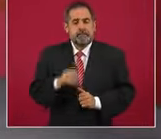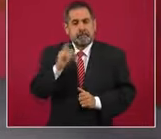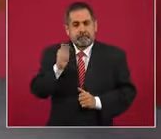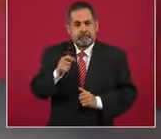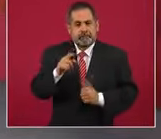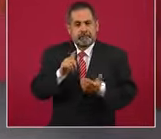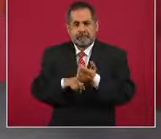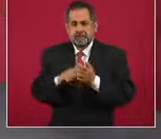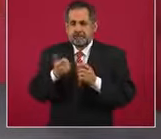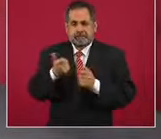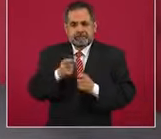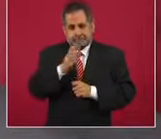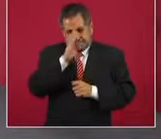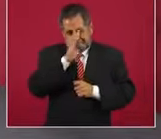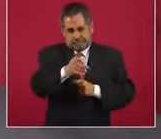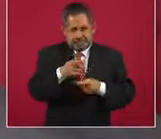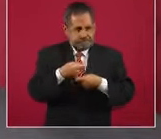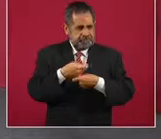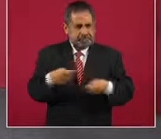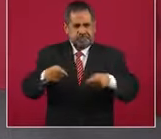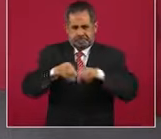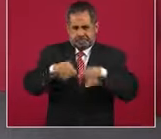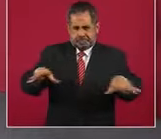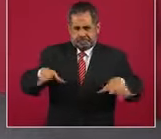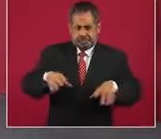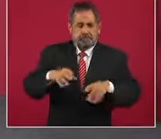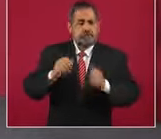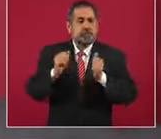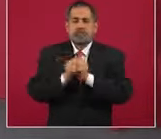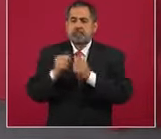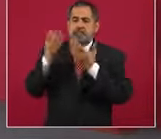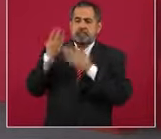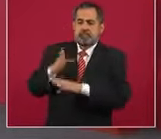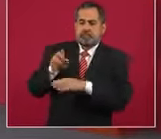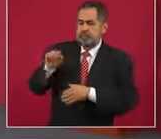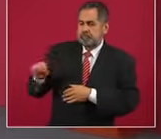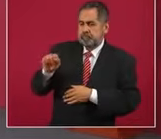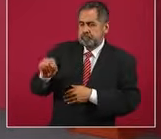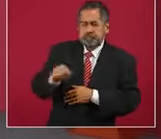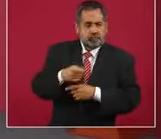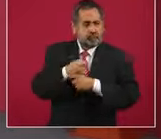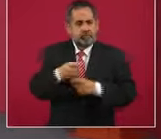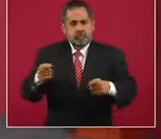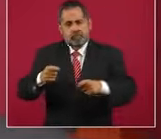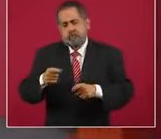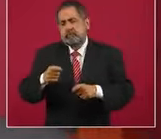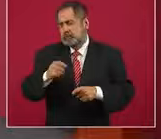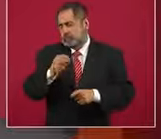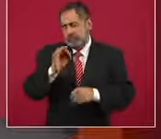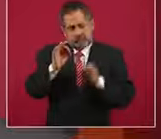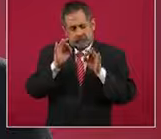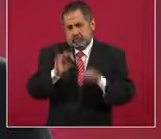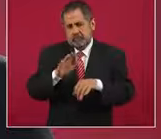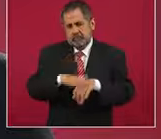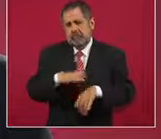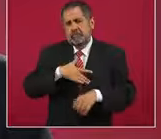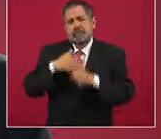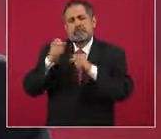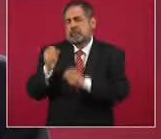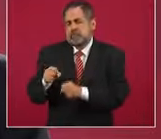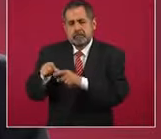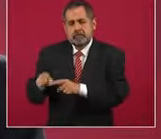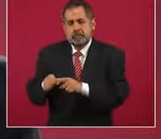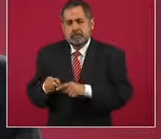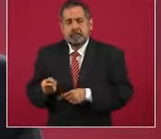de entrega directa de dispersión a través de los bancos es mucho más seguro que el